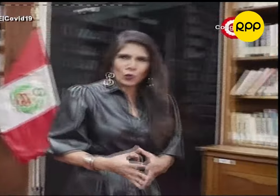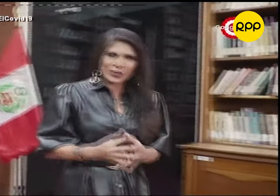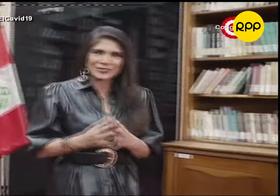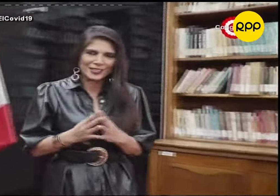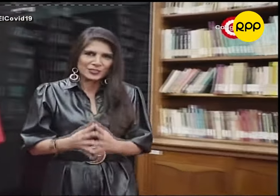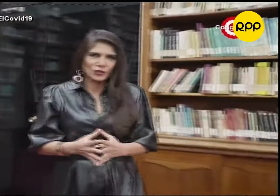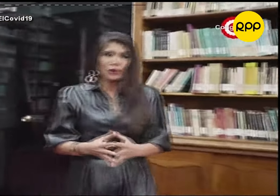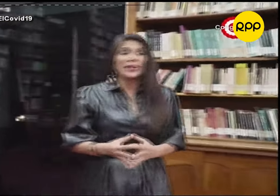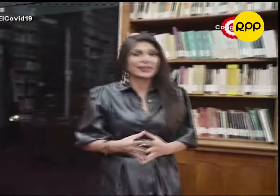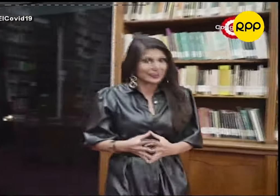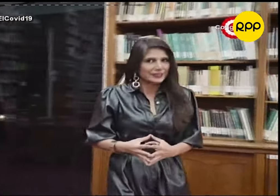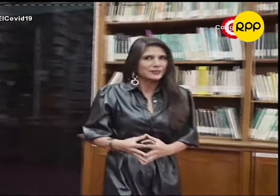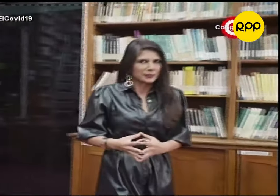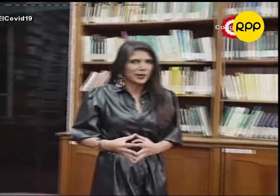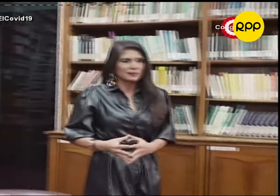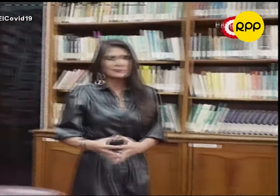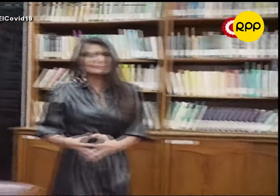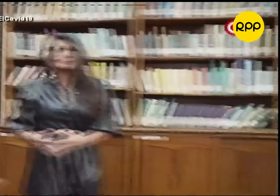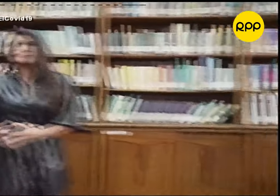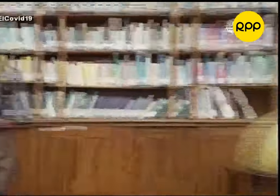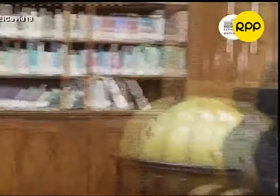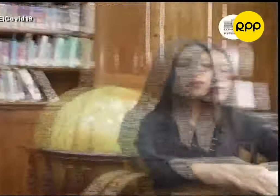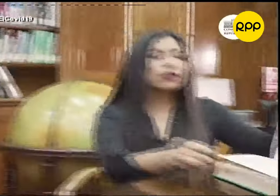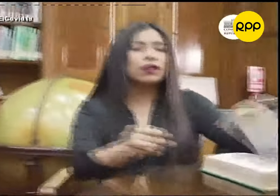garantizar una selección equitativa.